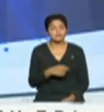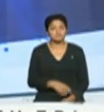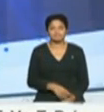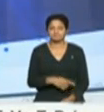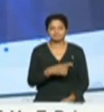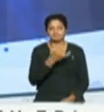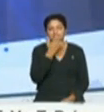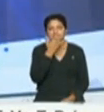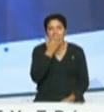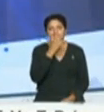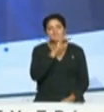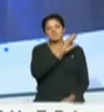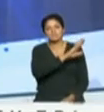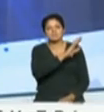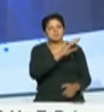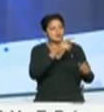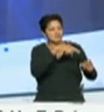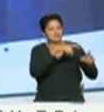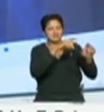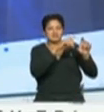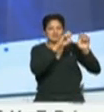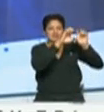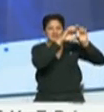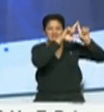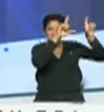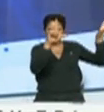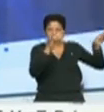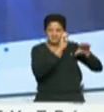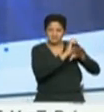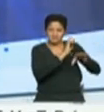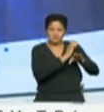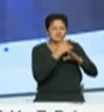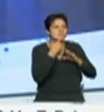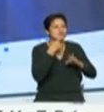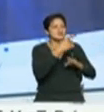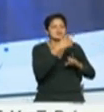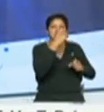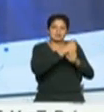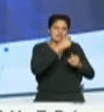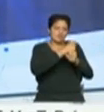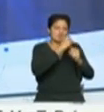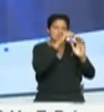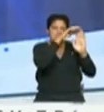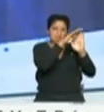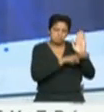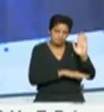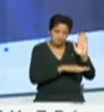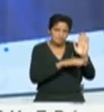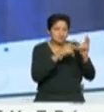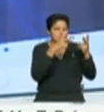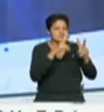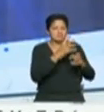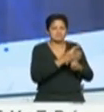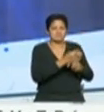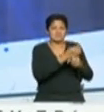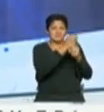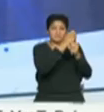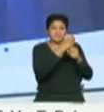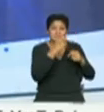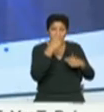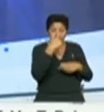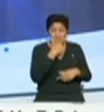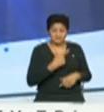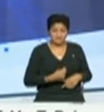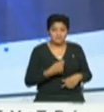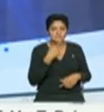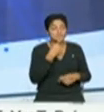la advertencia del sector empresarial en torno al incremento del desempleo y de los precios de las pólizas como consecuencia de la vigencia